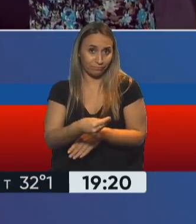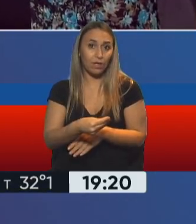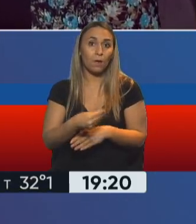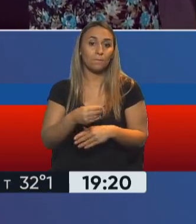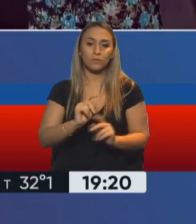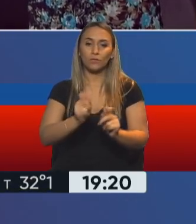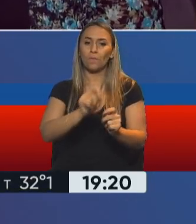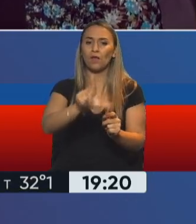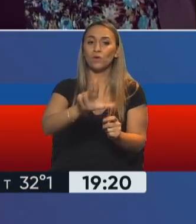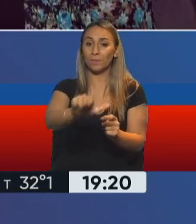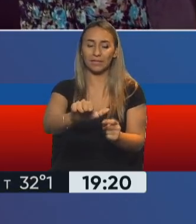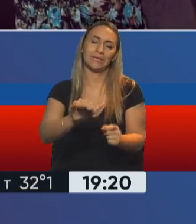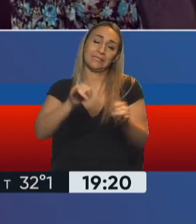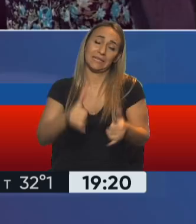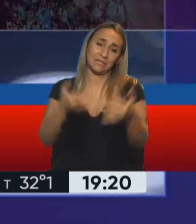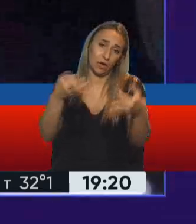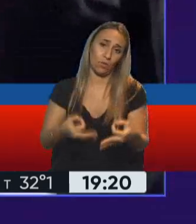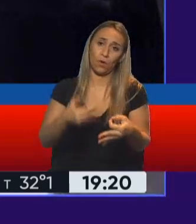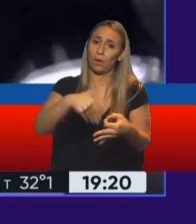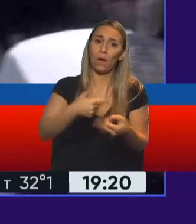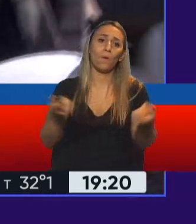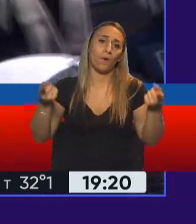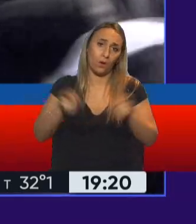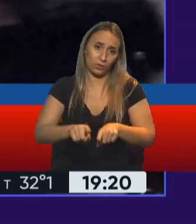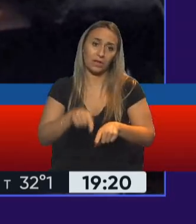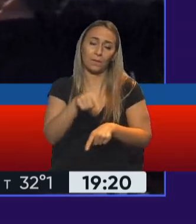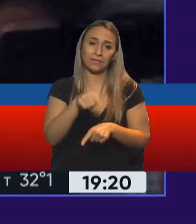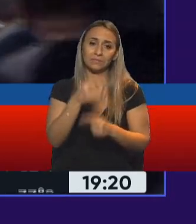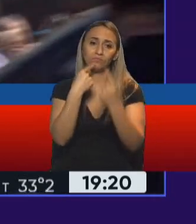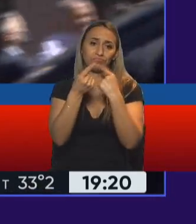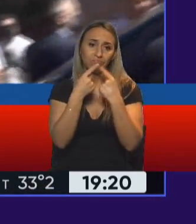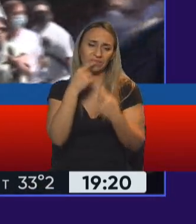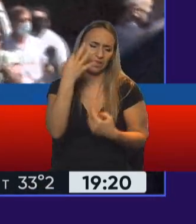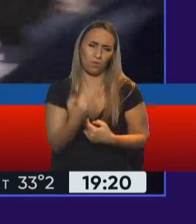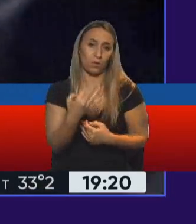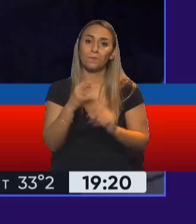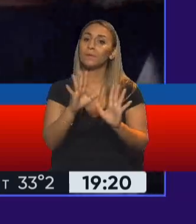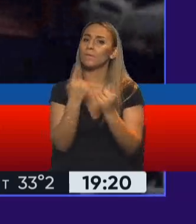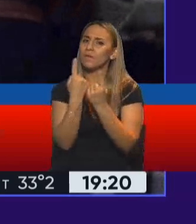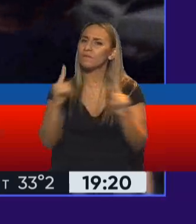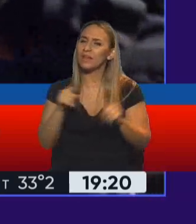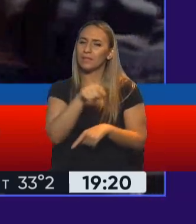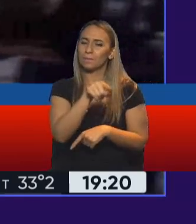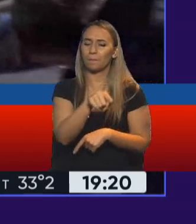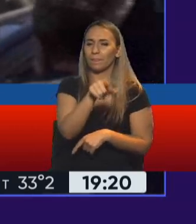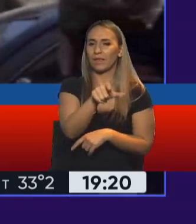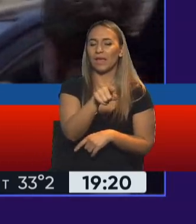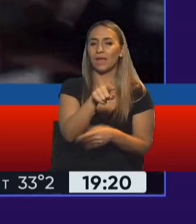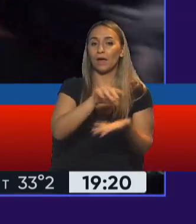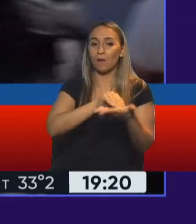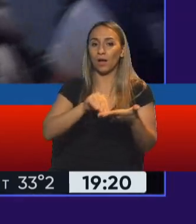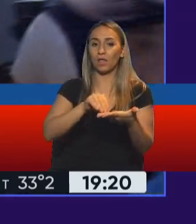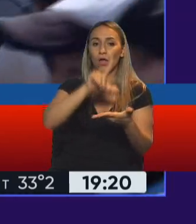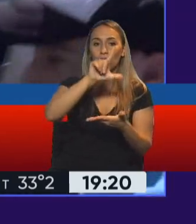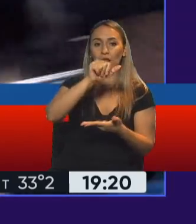Sí, en algún momento se va a retomar la indagatoria, pero a diferencia de lo que dice la NUCE, el defensor, y todos